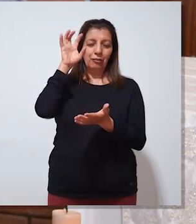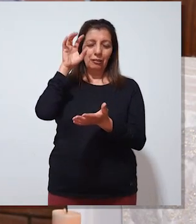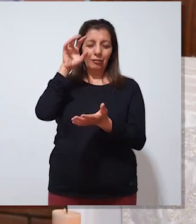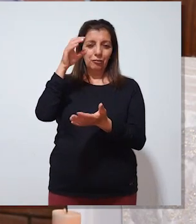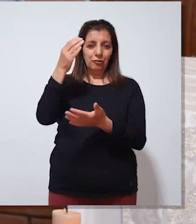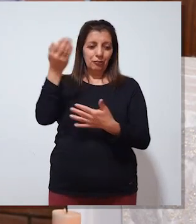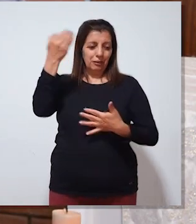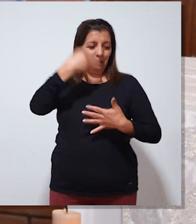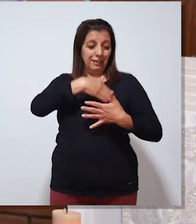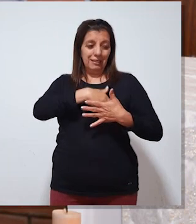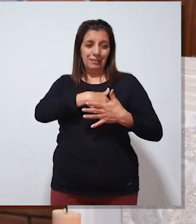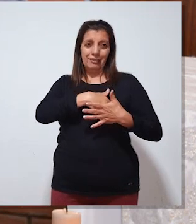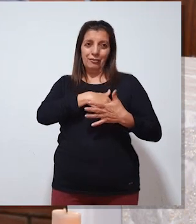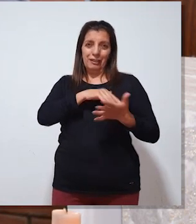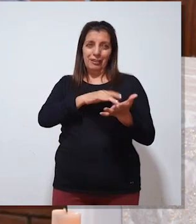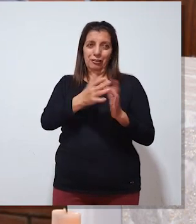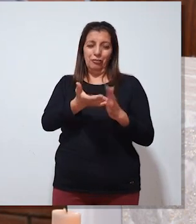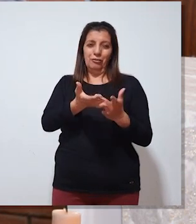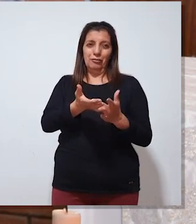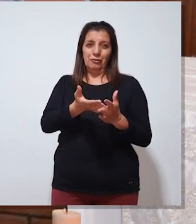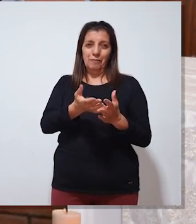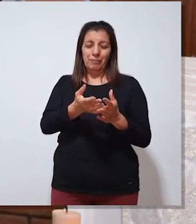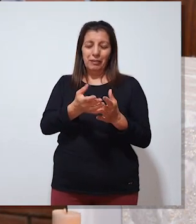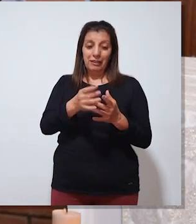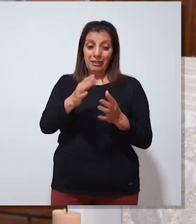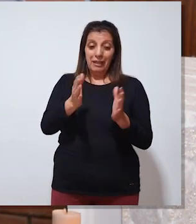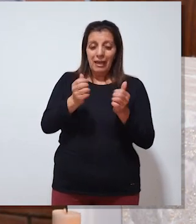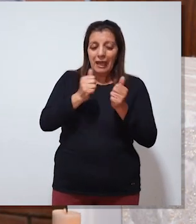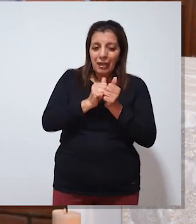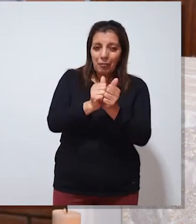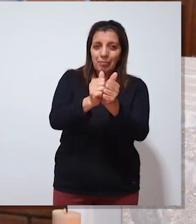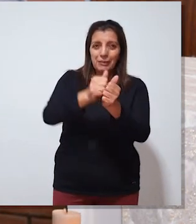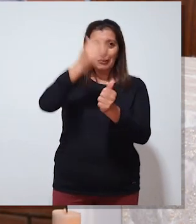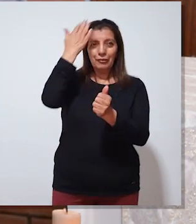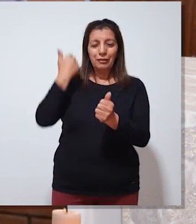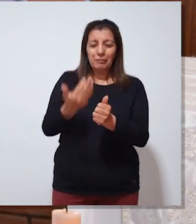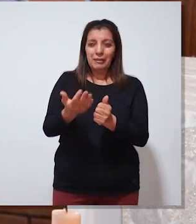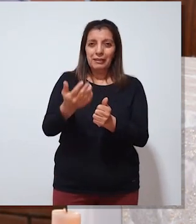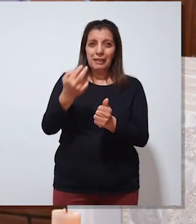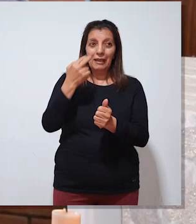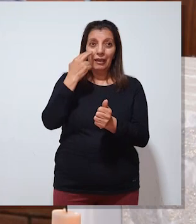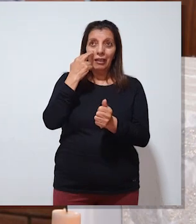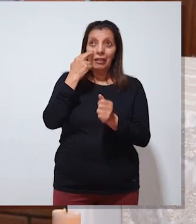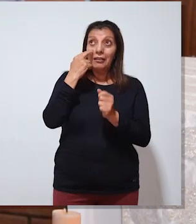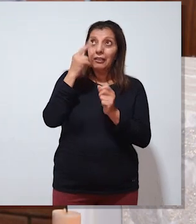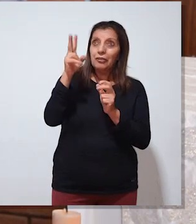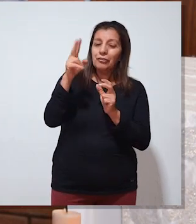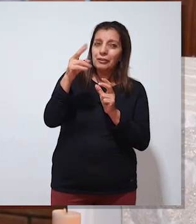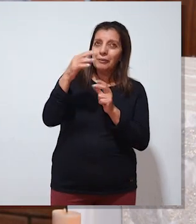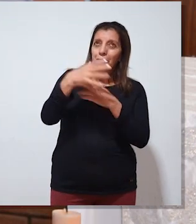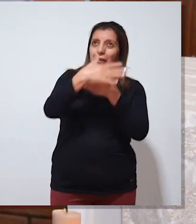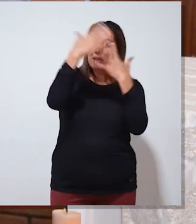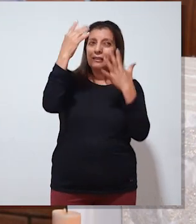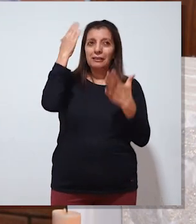vida. Con María descubrimos la grandeza del Señor, su misericordia y presencia